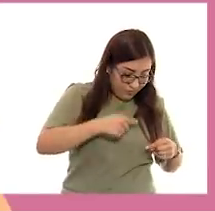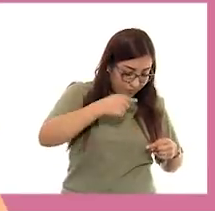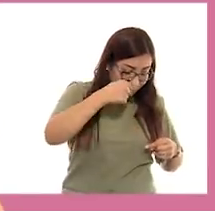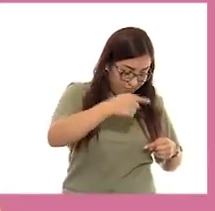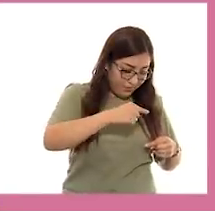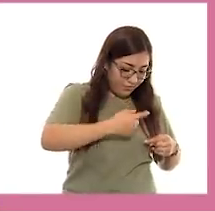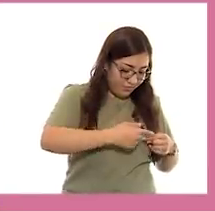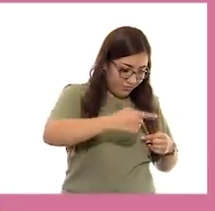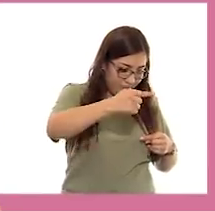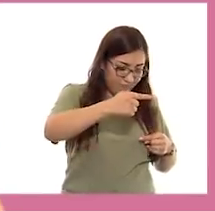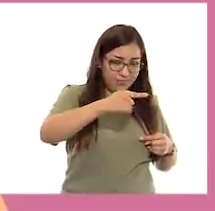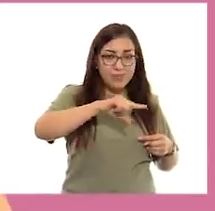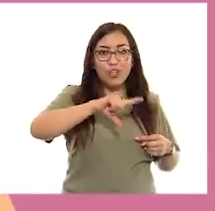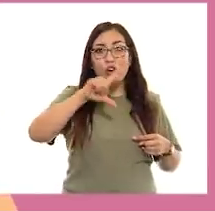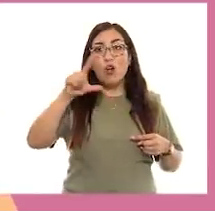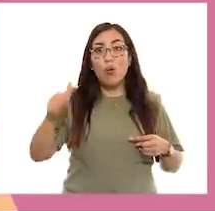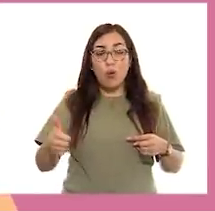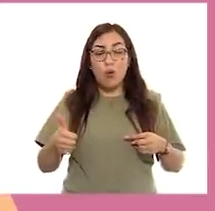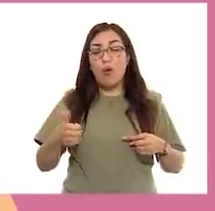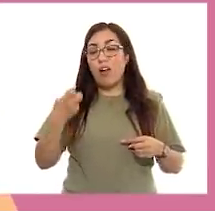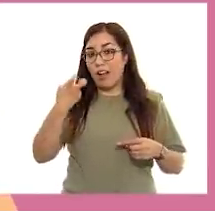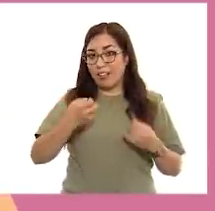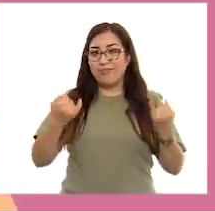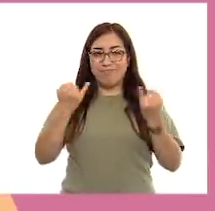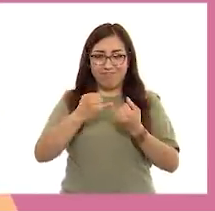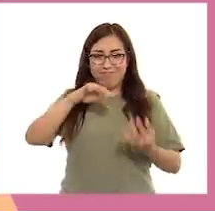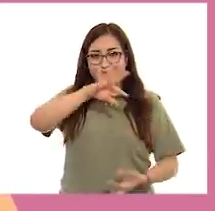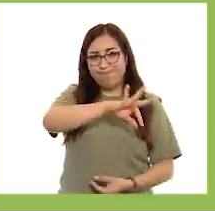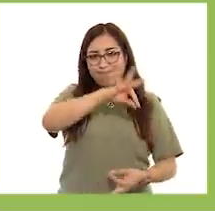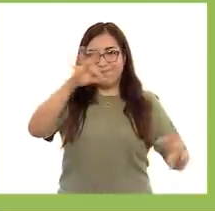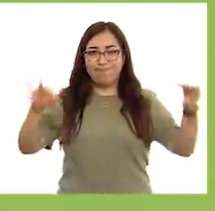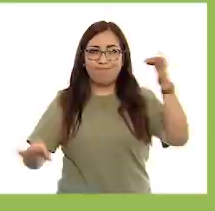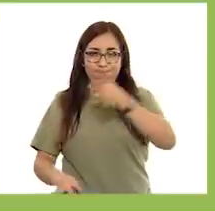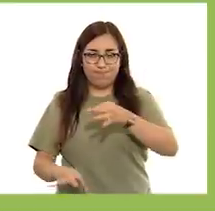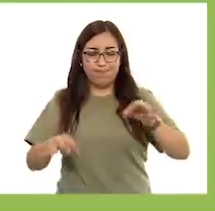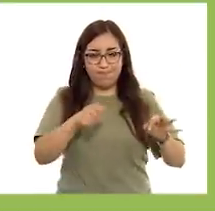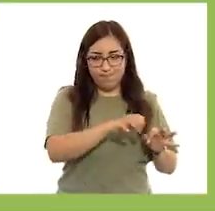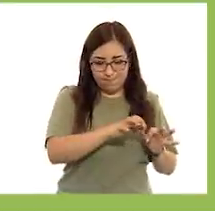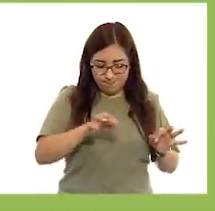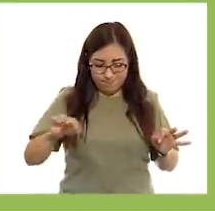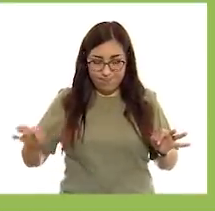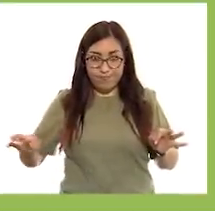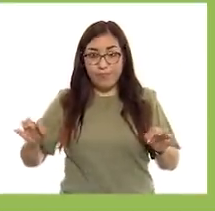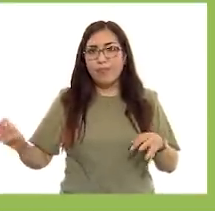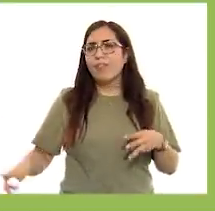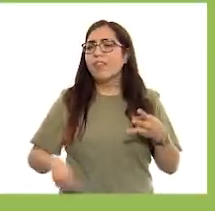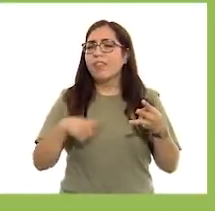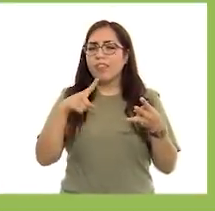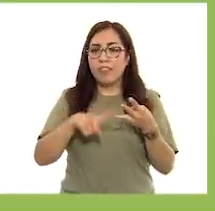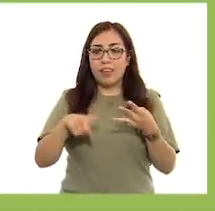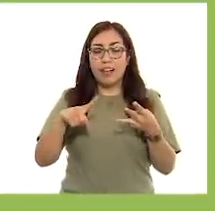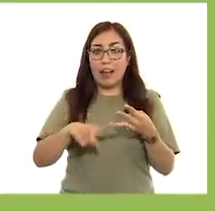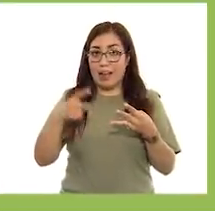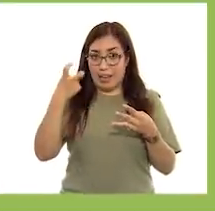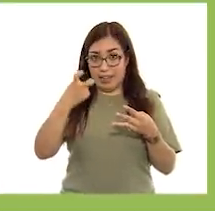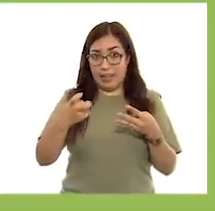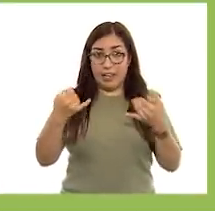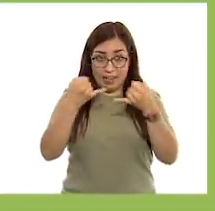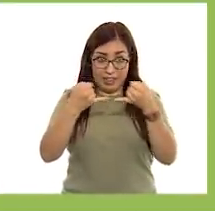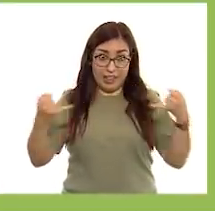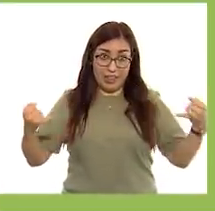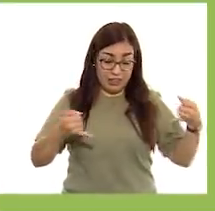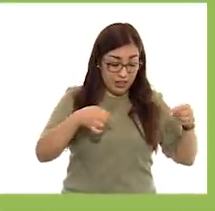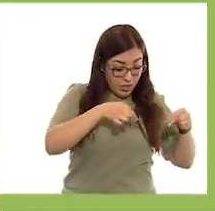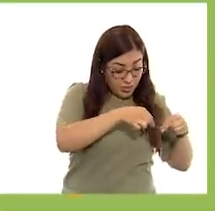arriba. Repite el paso anterior del otro lado de la playera. 3. Traza la línea